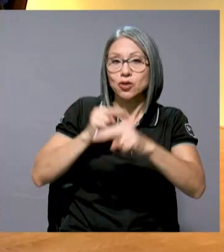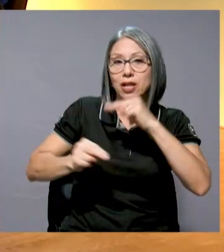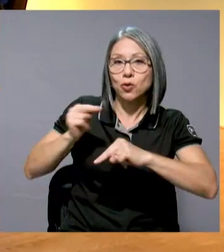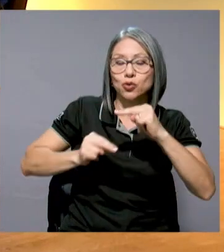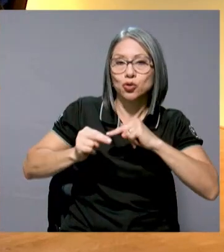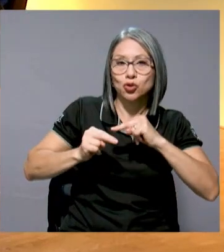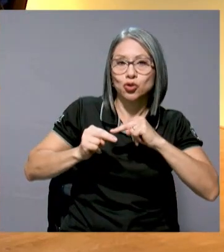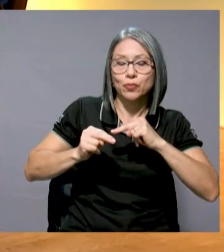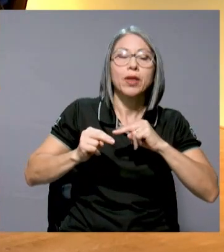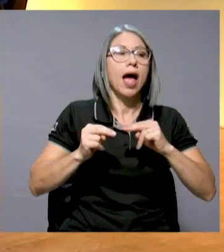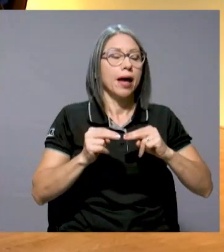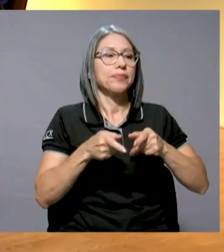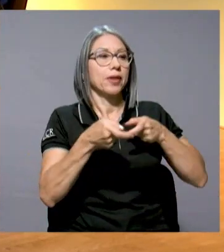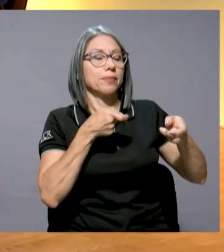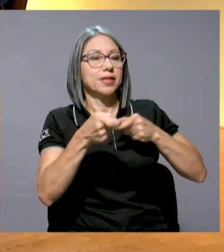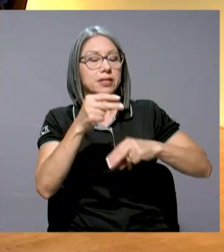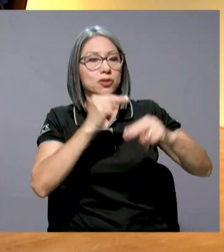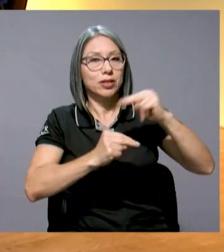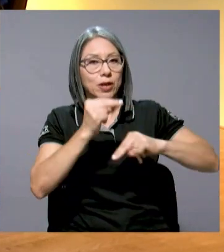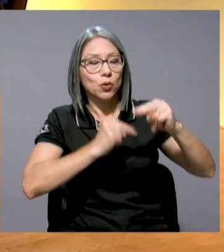negocios.